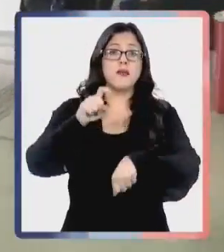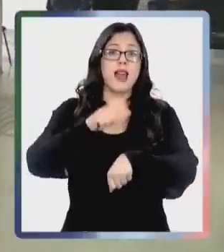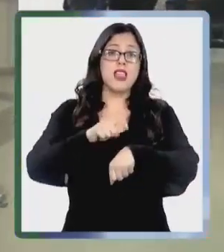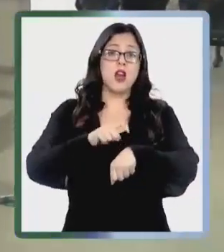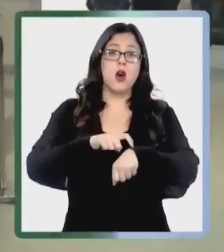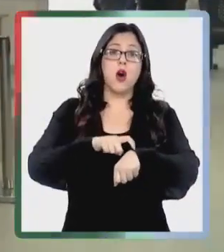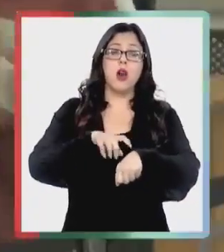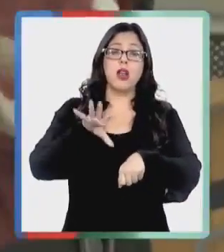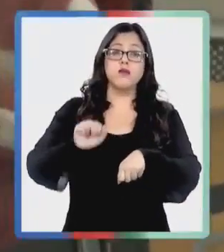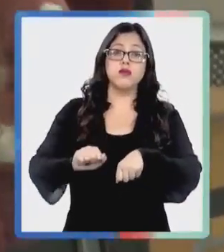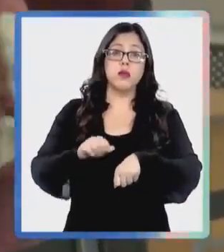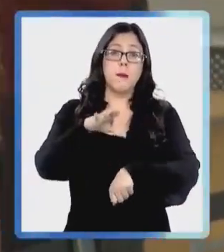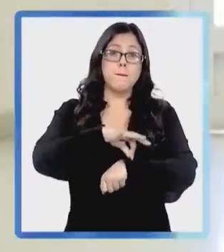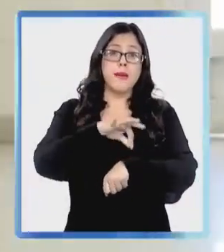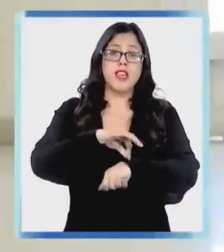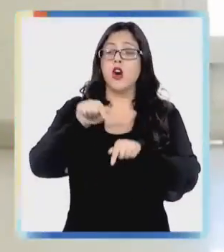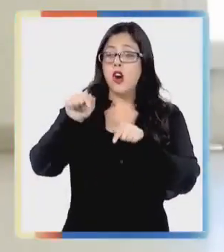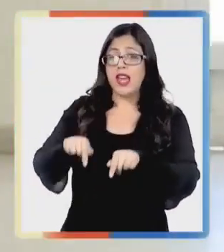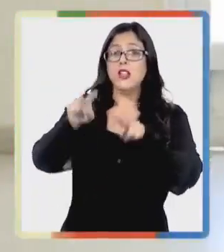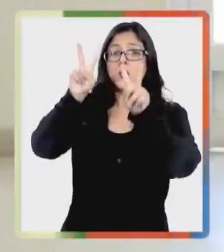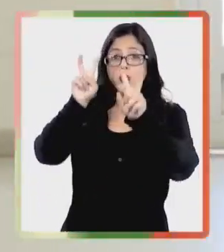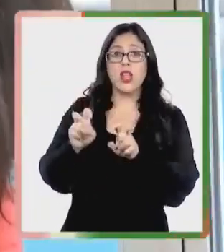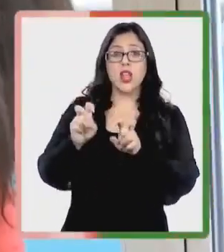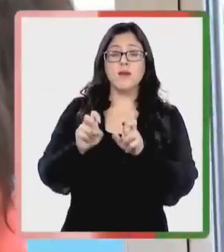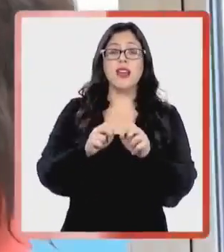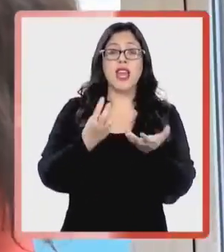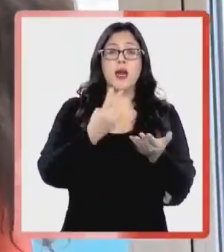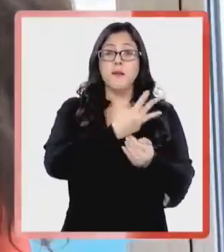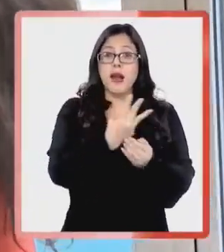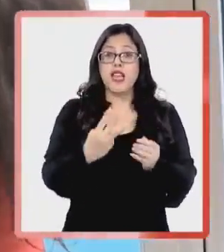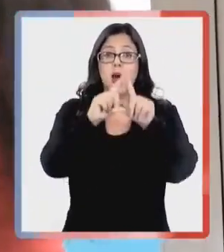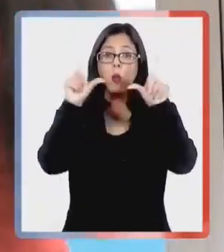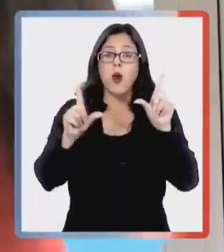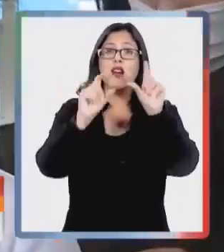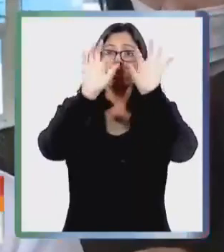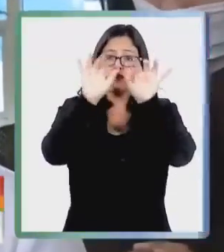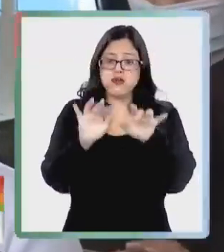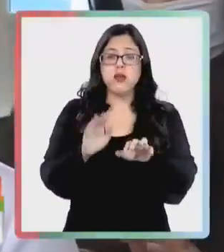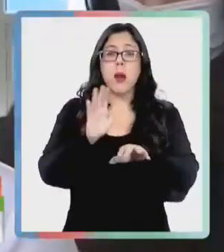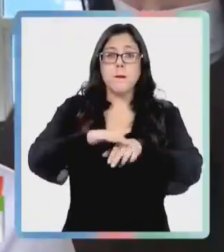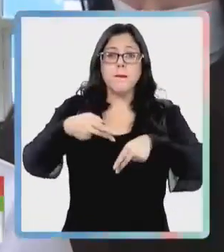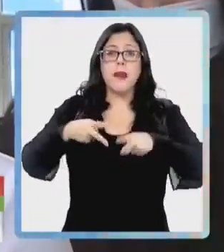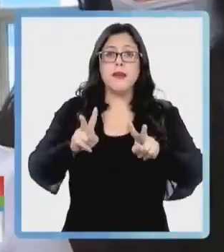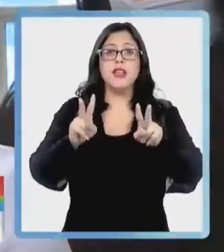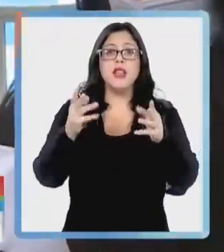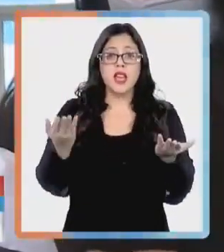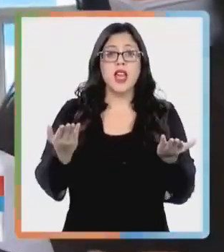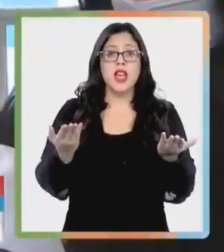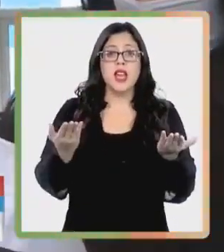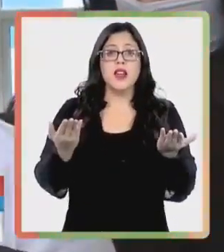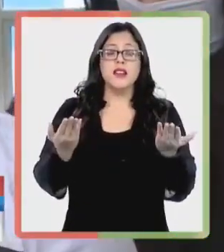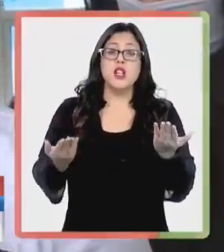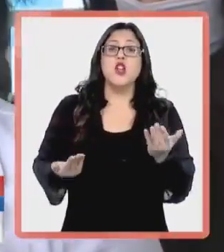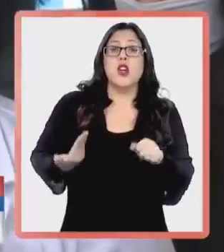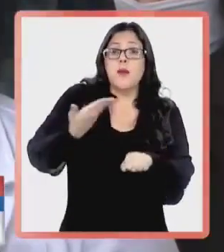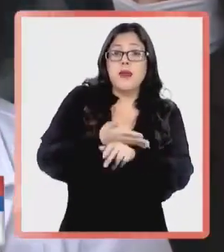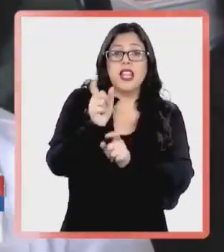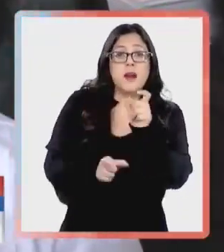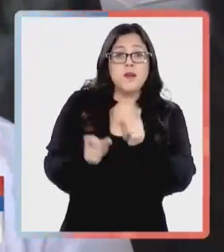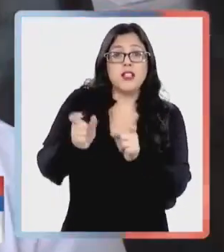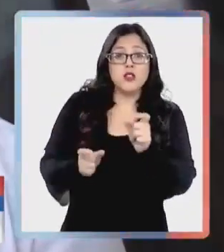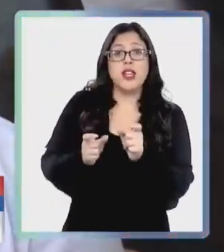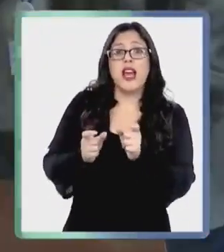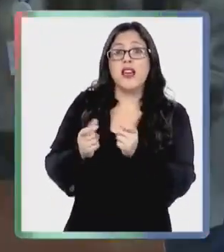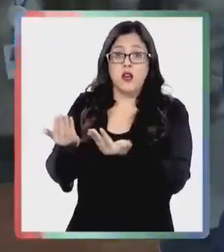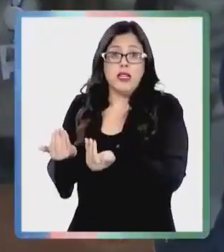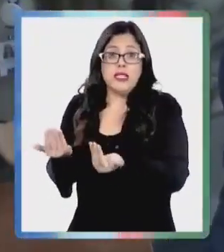Esto es una gestión remota de la demanda, esa es la idea. Es una plataforma que permite gestionar tanto la demanda con la oferta en base